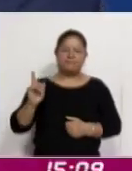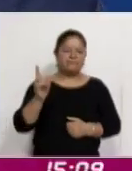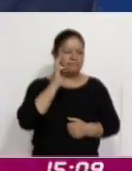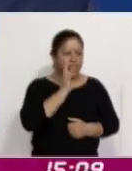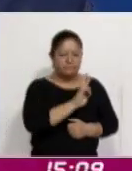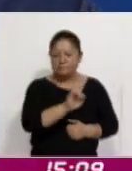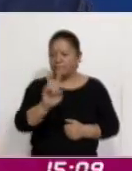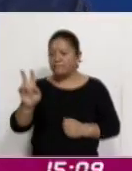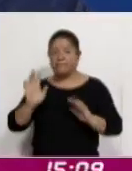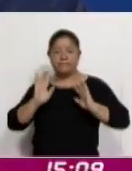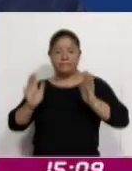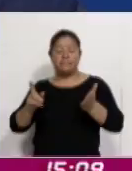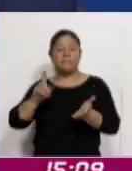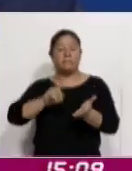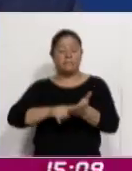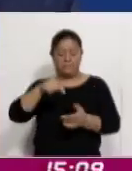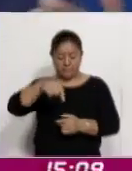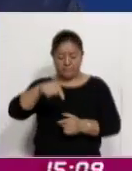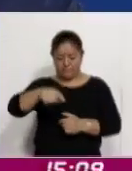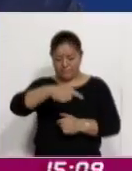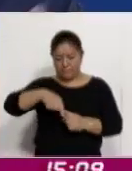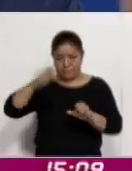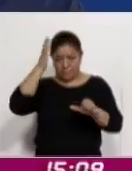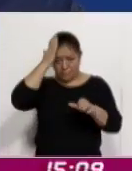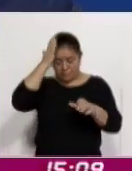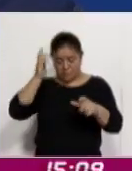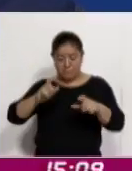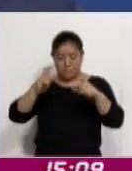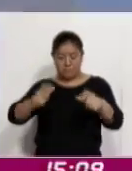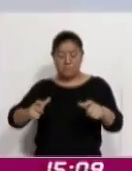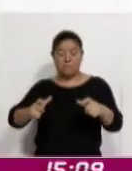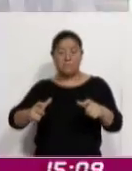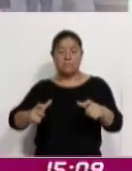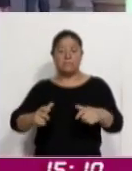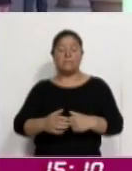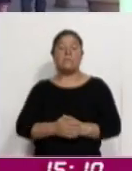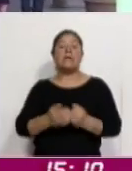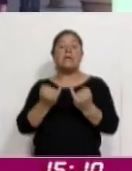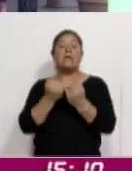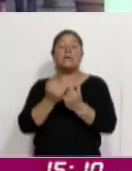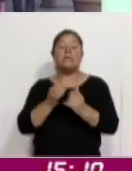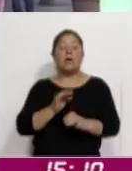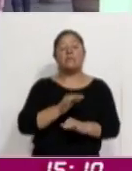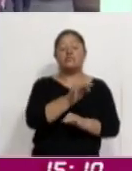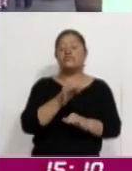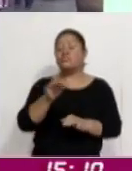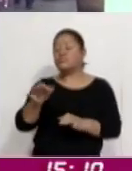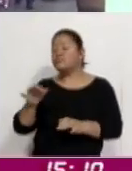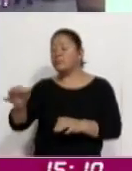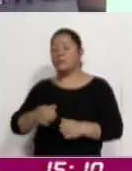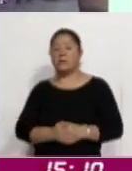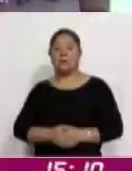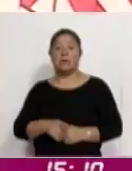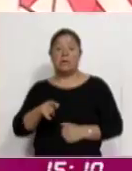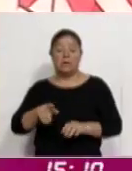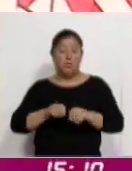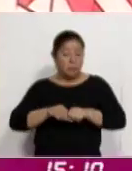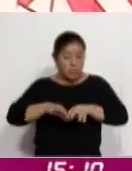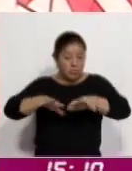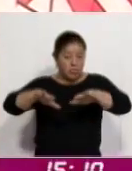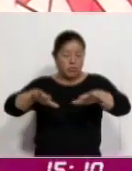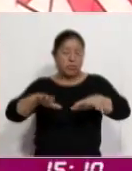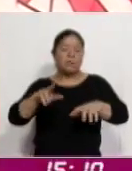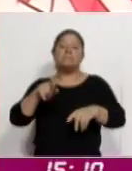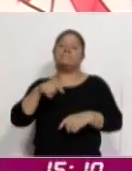nosotros en tiendas dentro de la cabecera municipal como las zonas aledañas. A pesar de este fuerte despliegue de seguridad, se hizo